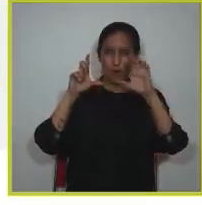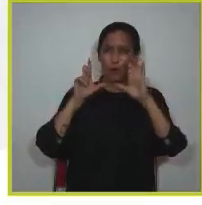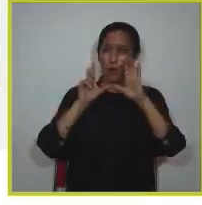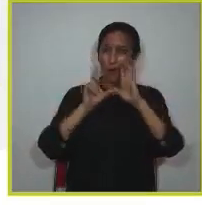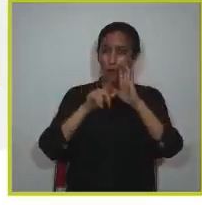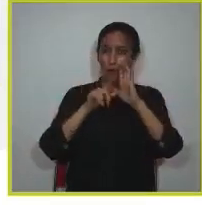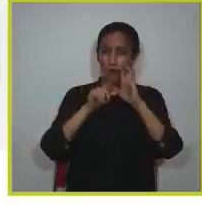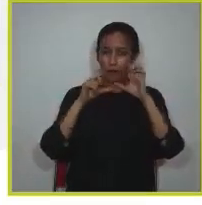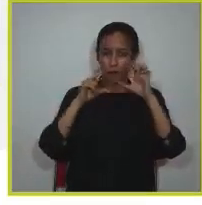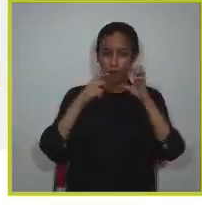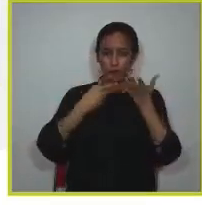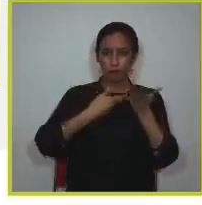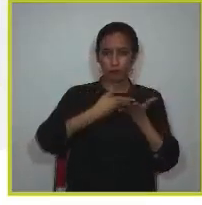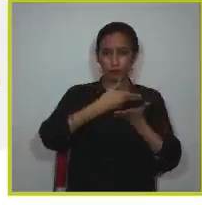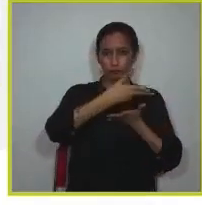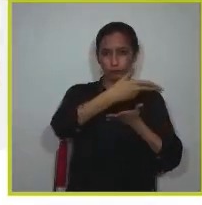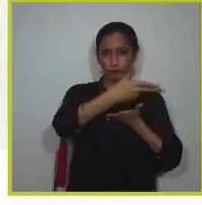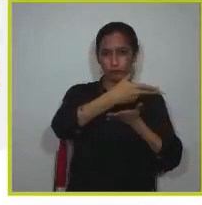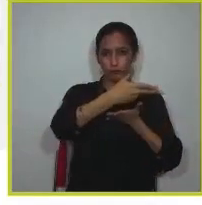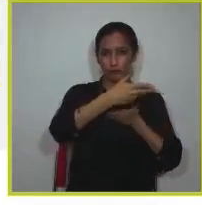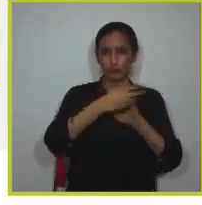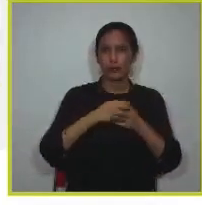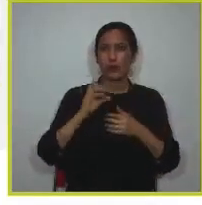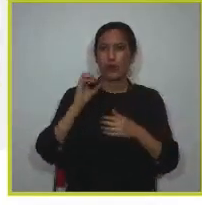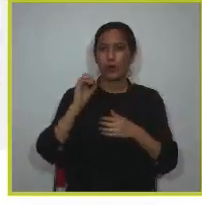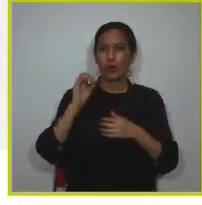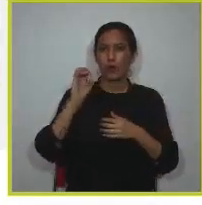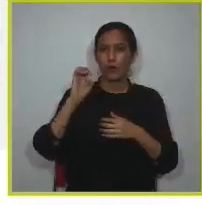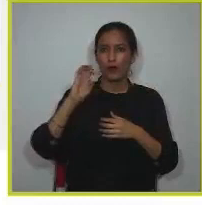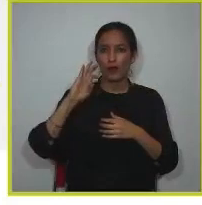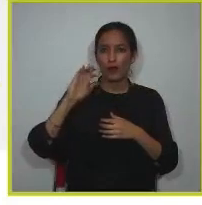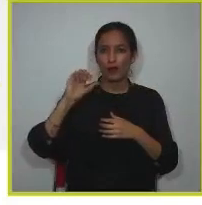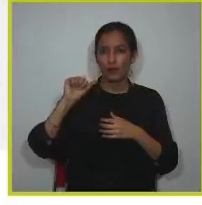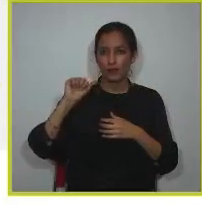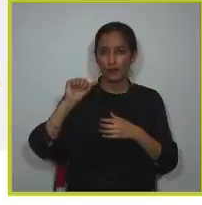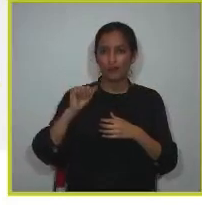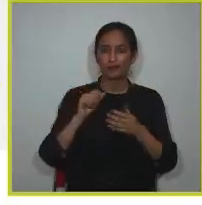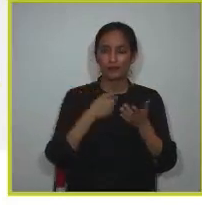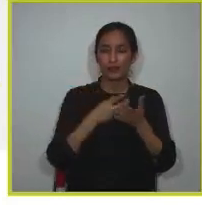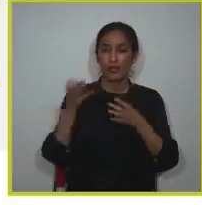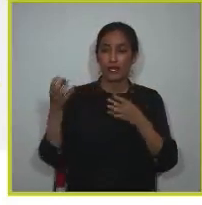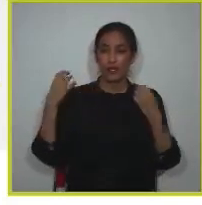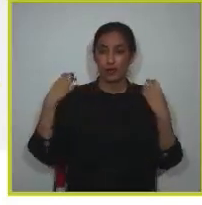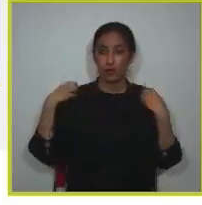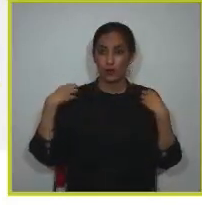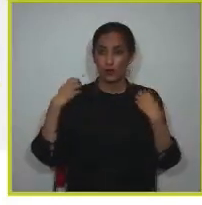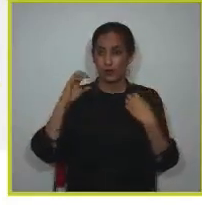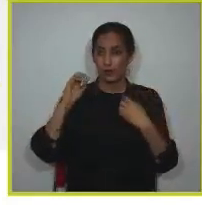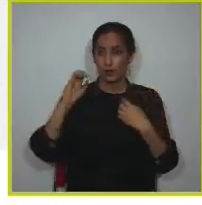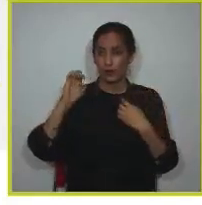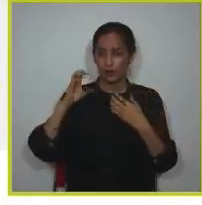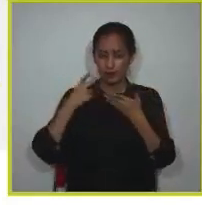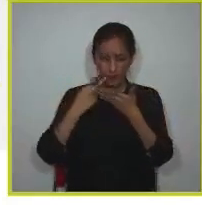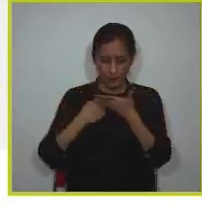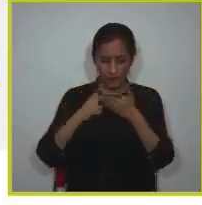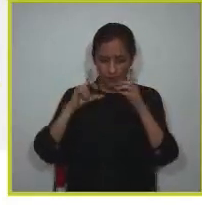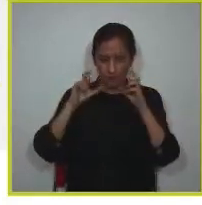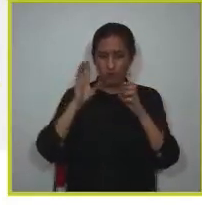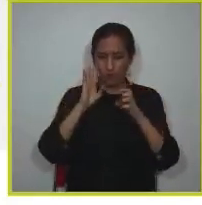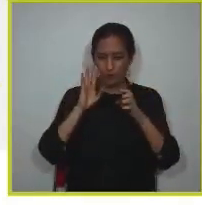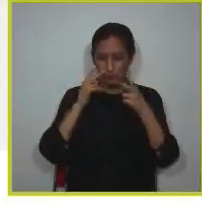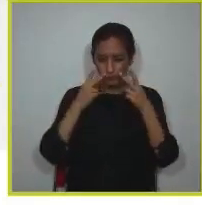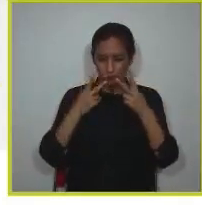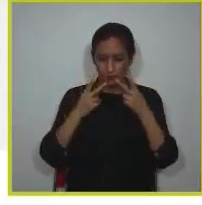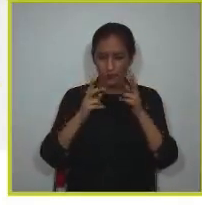esta fotografía va a viajar a oefa en UEFA tenemos unas personas que validan que esta foto efectivamente sea una fotografía de residuos